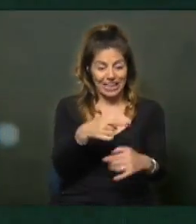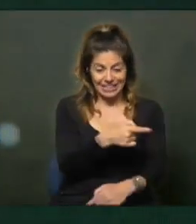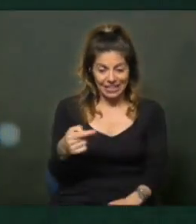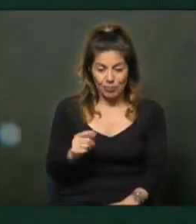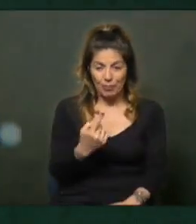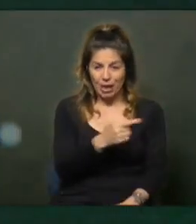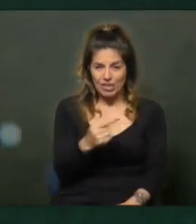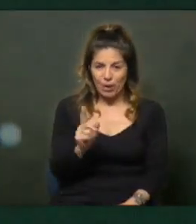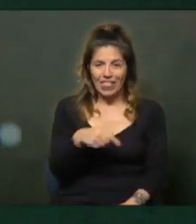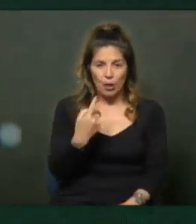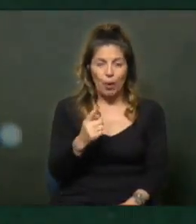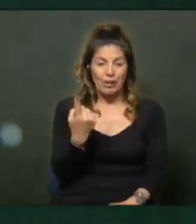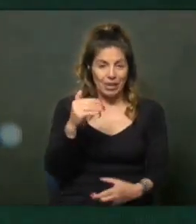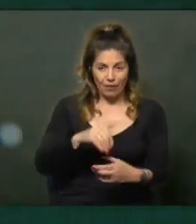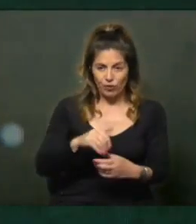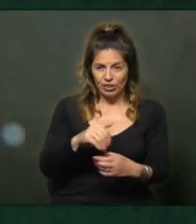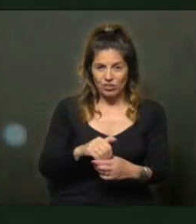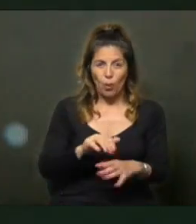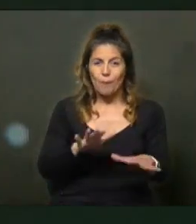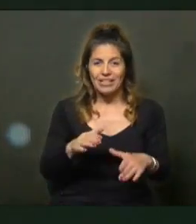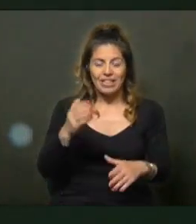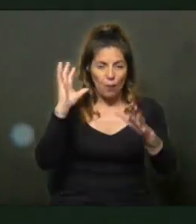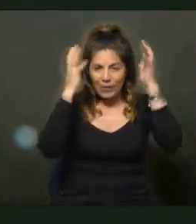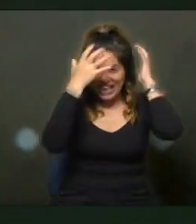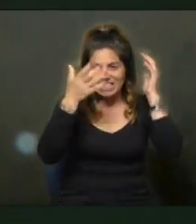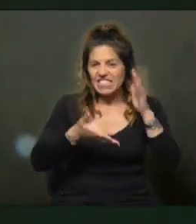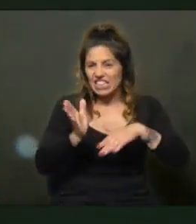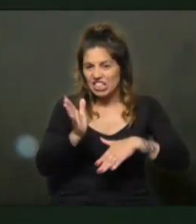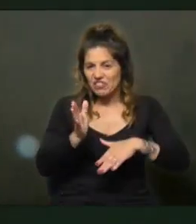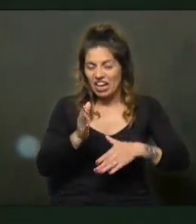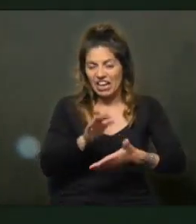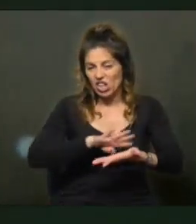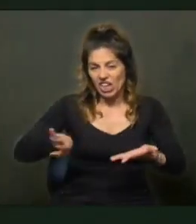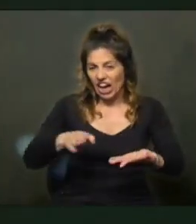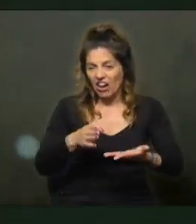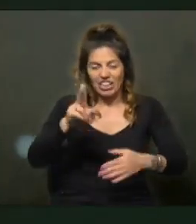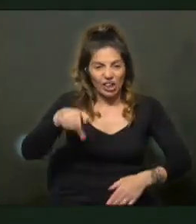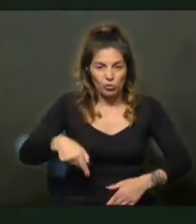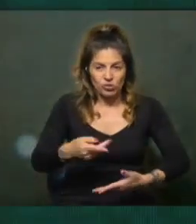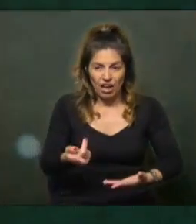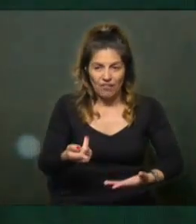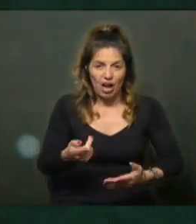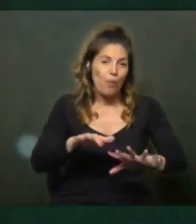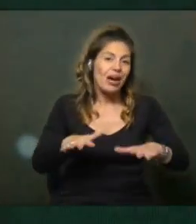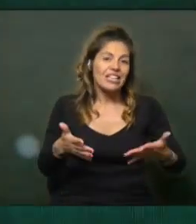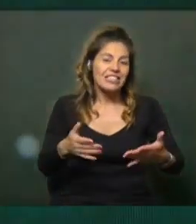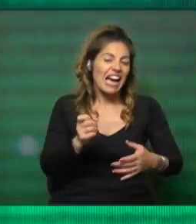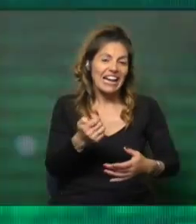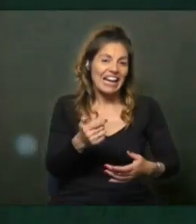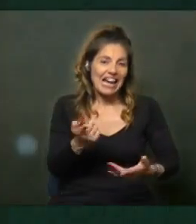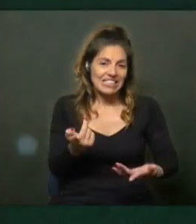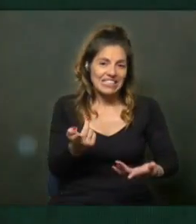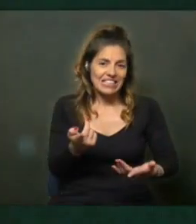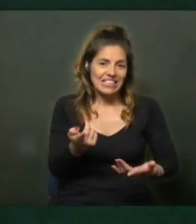primer semana después de la de la primera vuelta parecía que milei se iba que lo sacaban que renunciaba parecía casi que al punto de